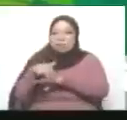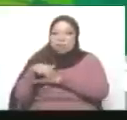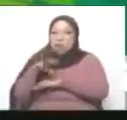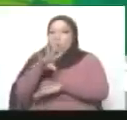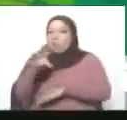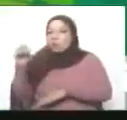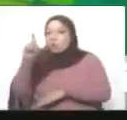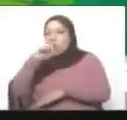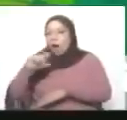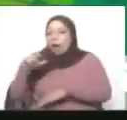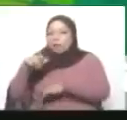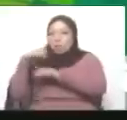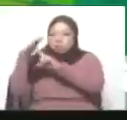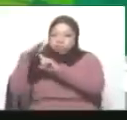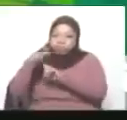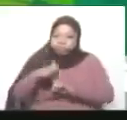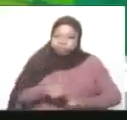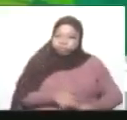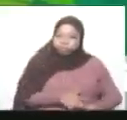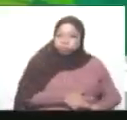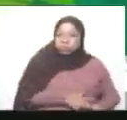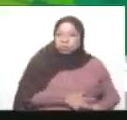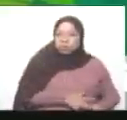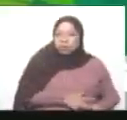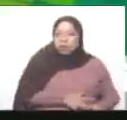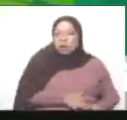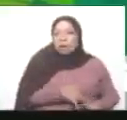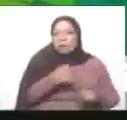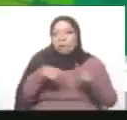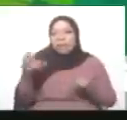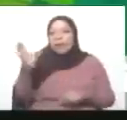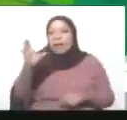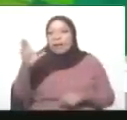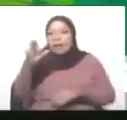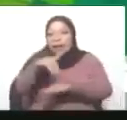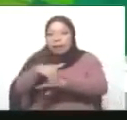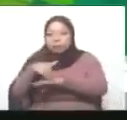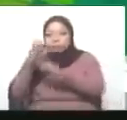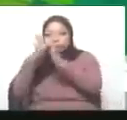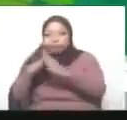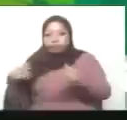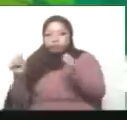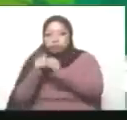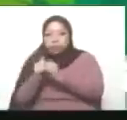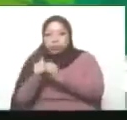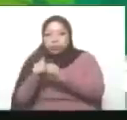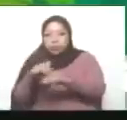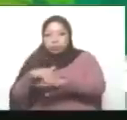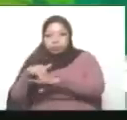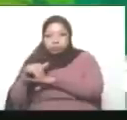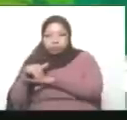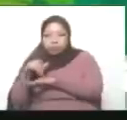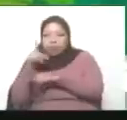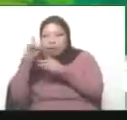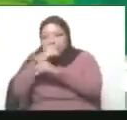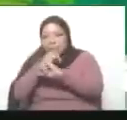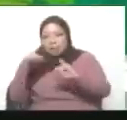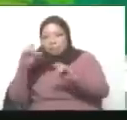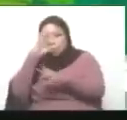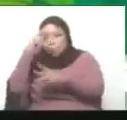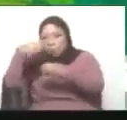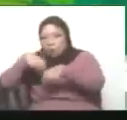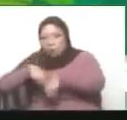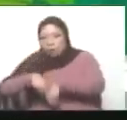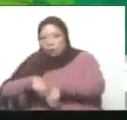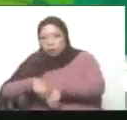años se inició una negociación Caracas Londres que culminó con un acuerdo